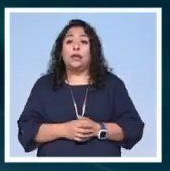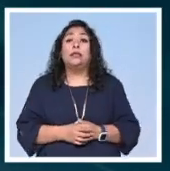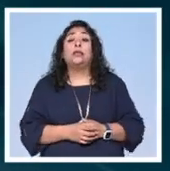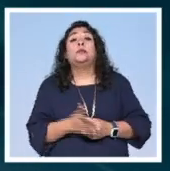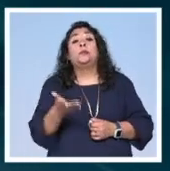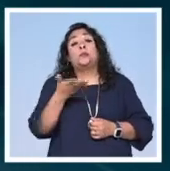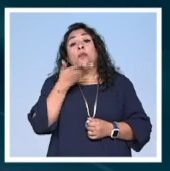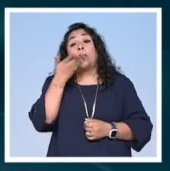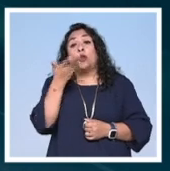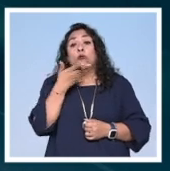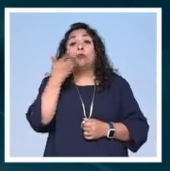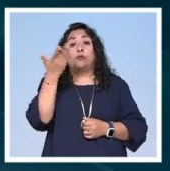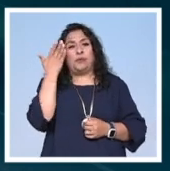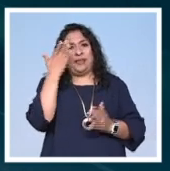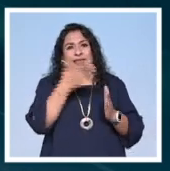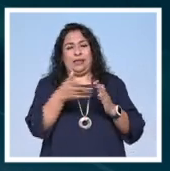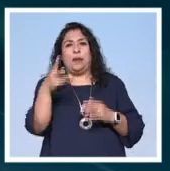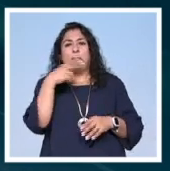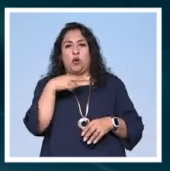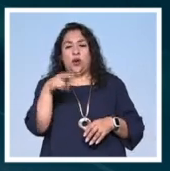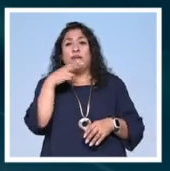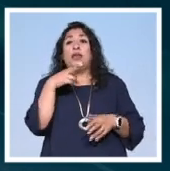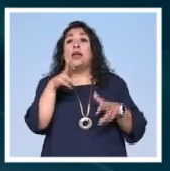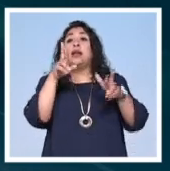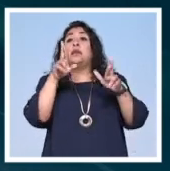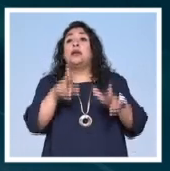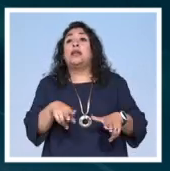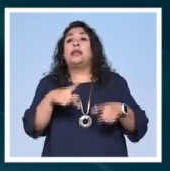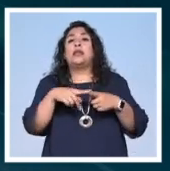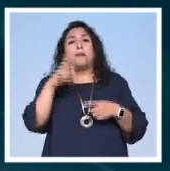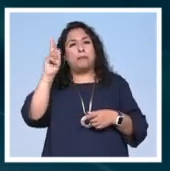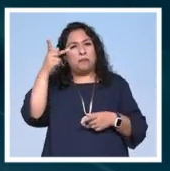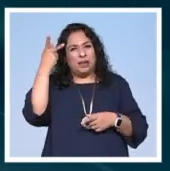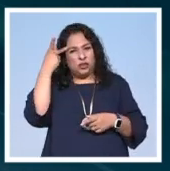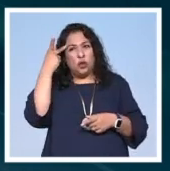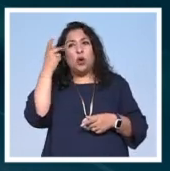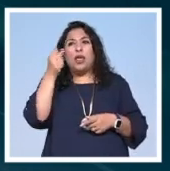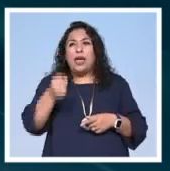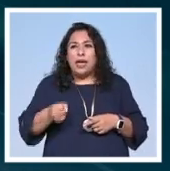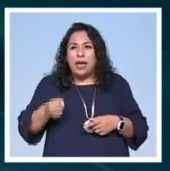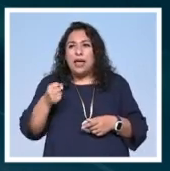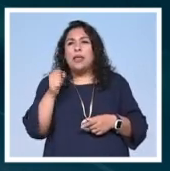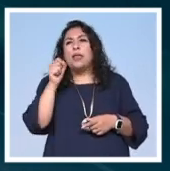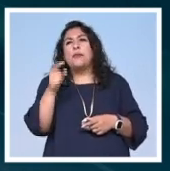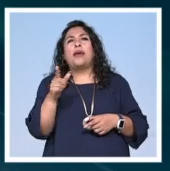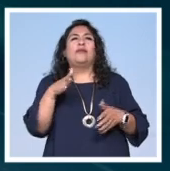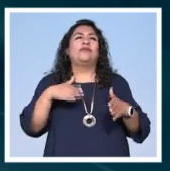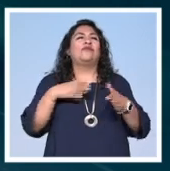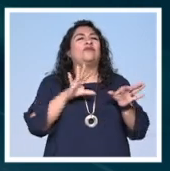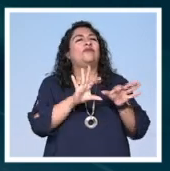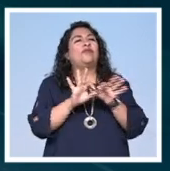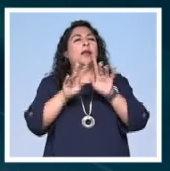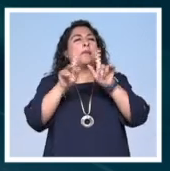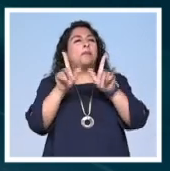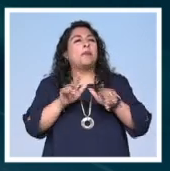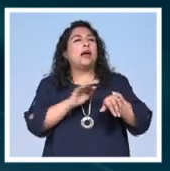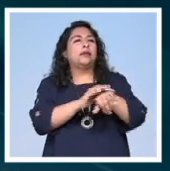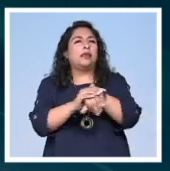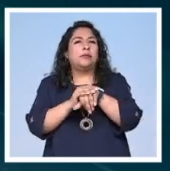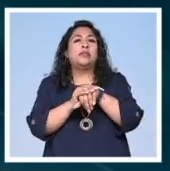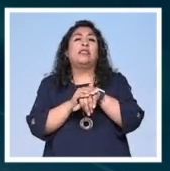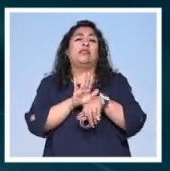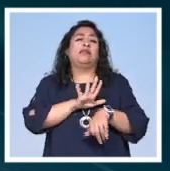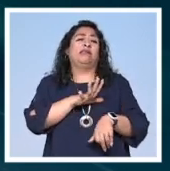la tradición escénica en temporada navideña está representada por pastorelas y por un fervor de armonía paz y amistad que los